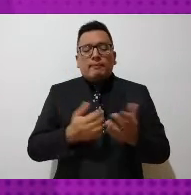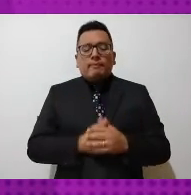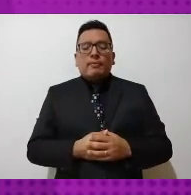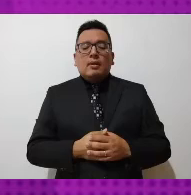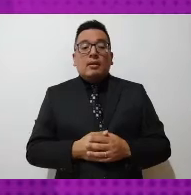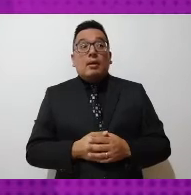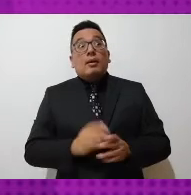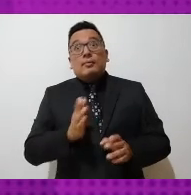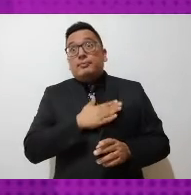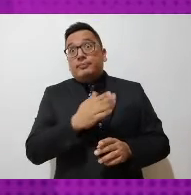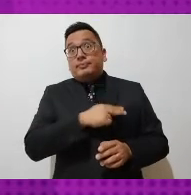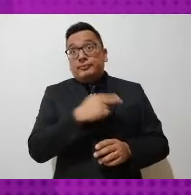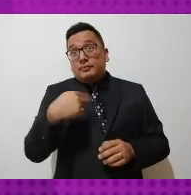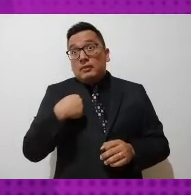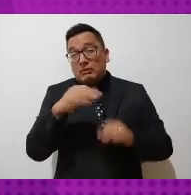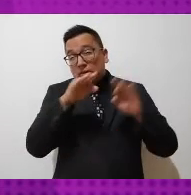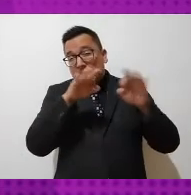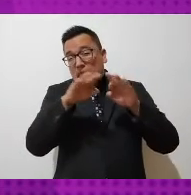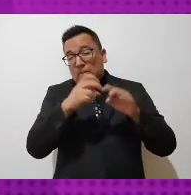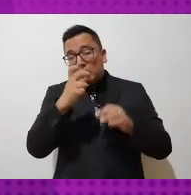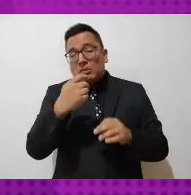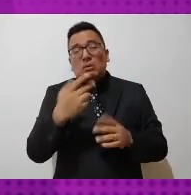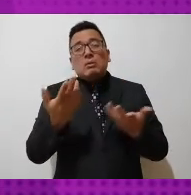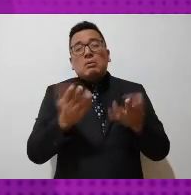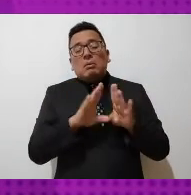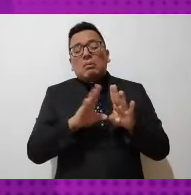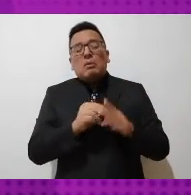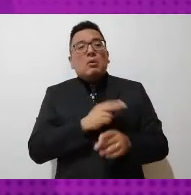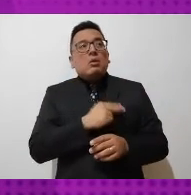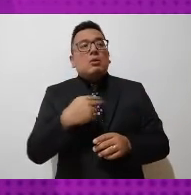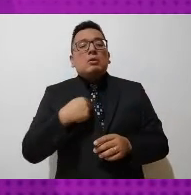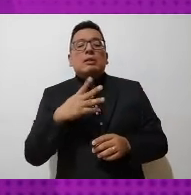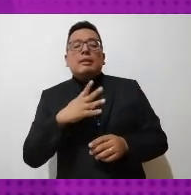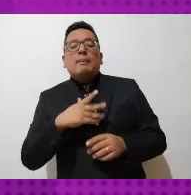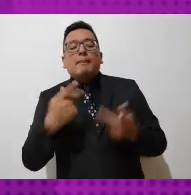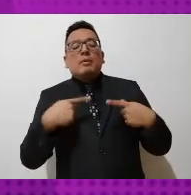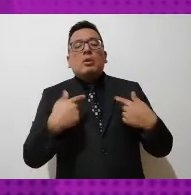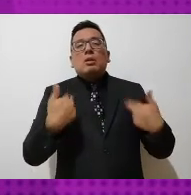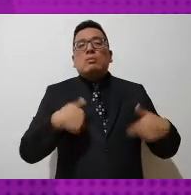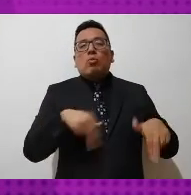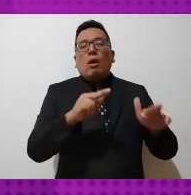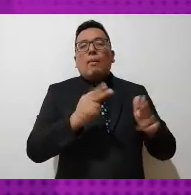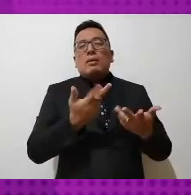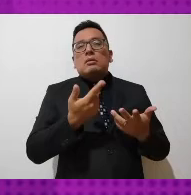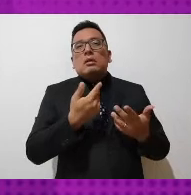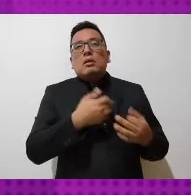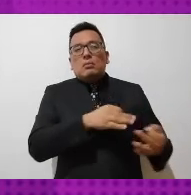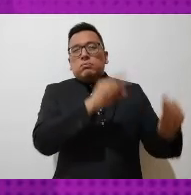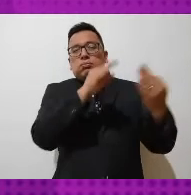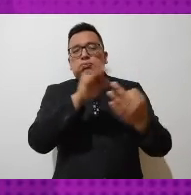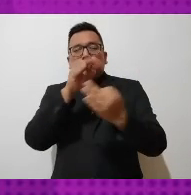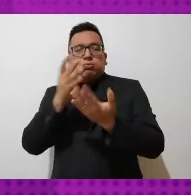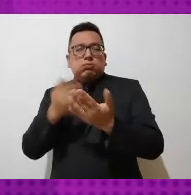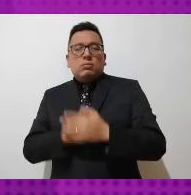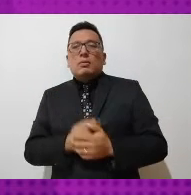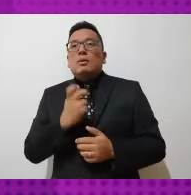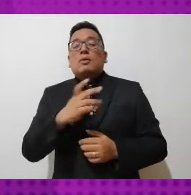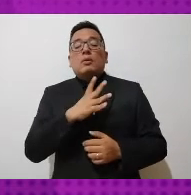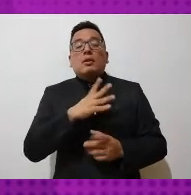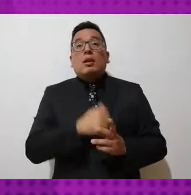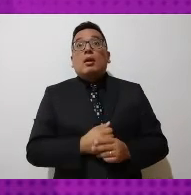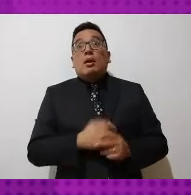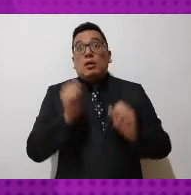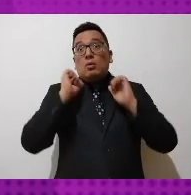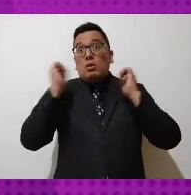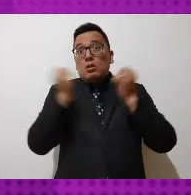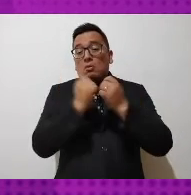Bueno, nosotros como trabajamos es a través de vocalías. Entonces, cada uno de los asociados puede